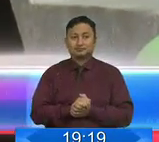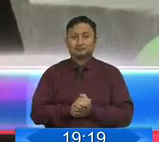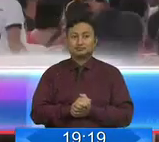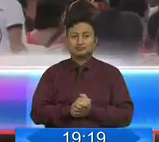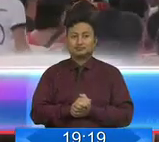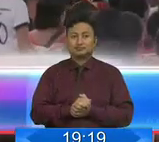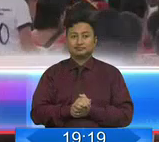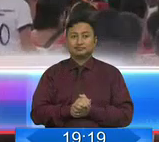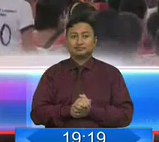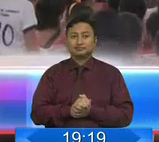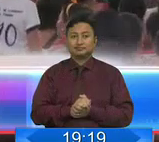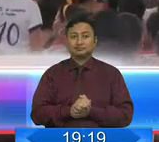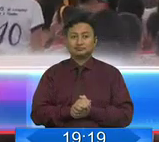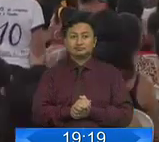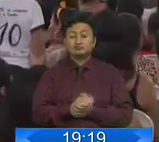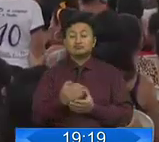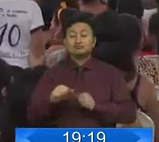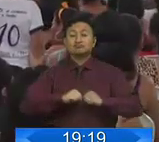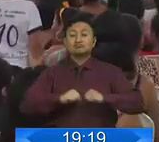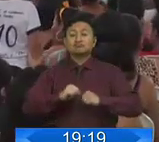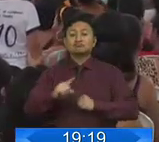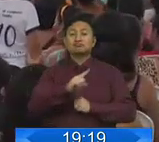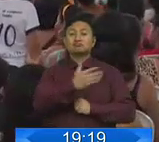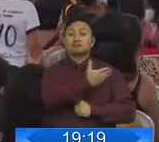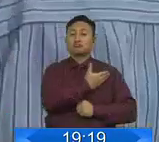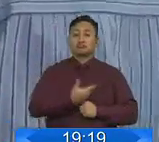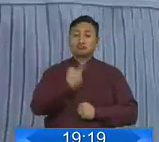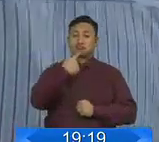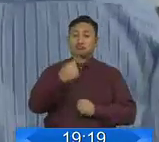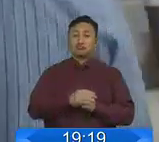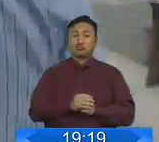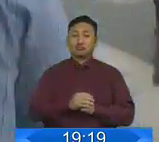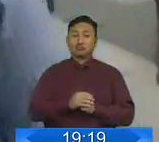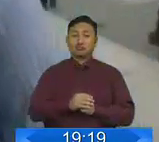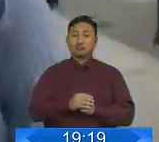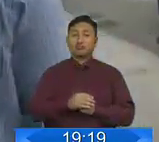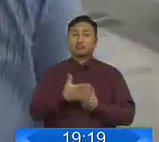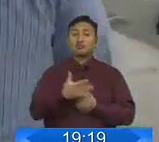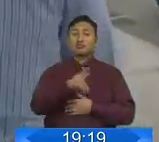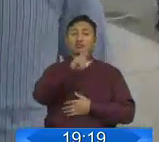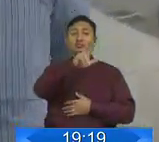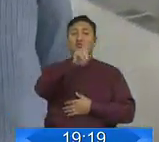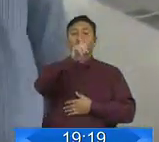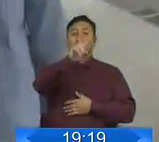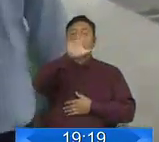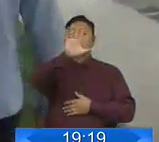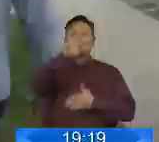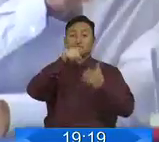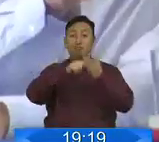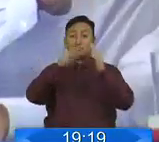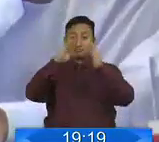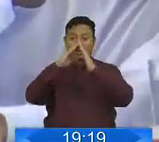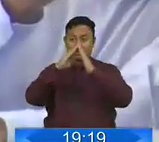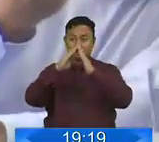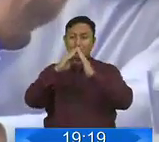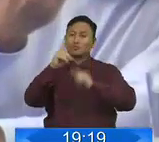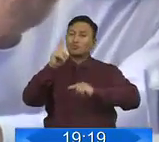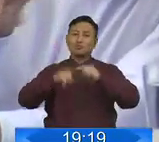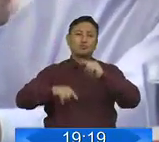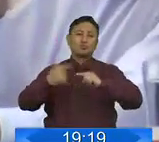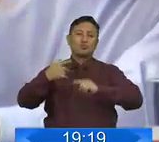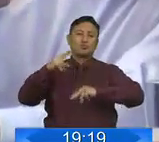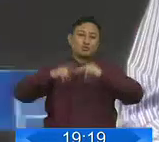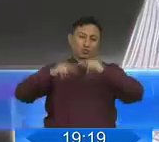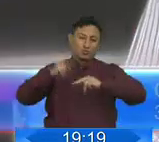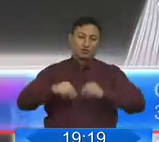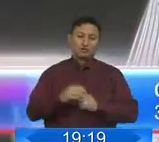gente. Durante esta actividad, el primer mandatario anunció que no se construirán las 325 mil viviendas que ofreció en campaña